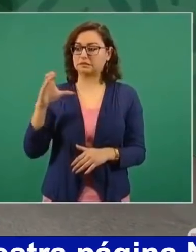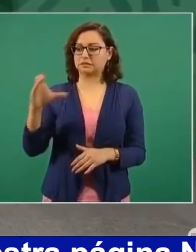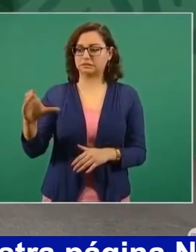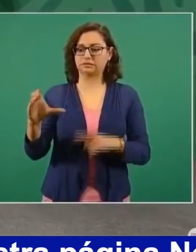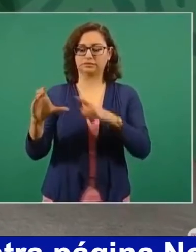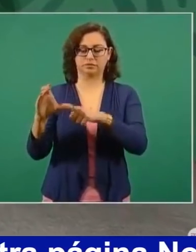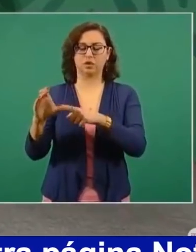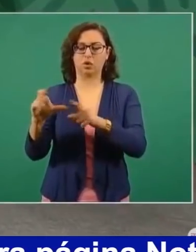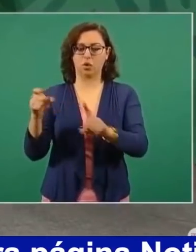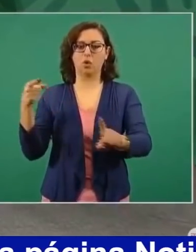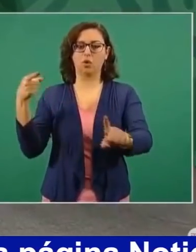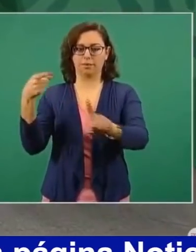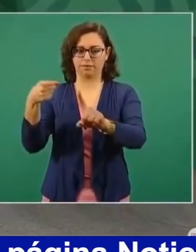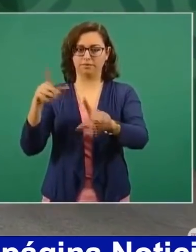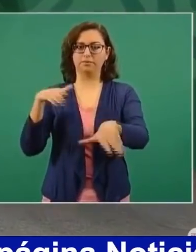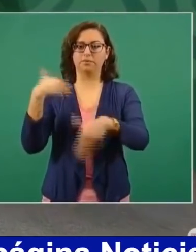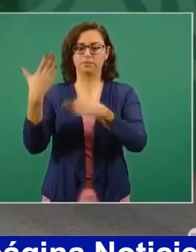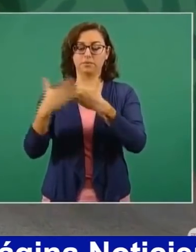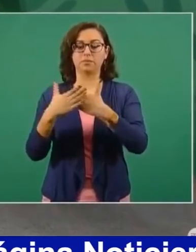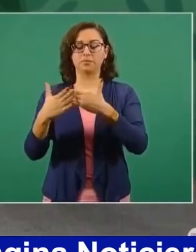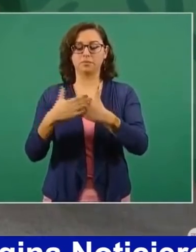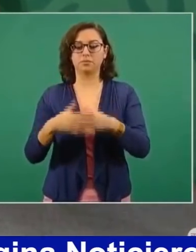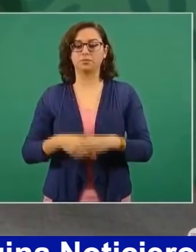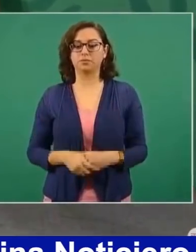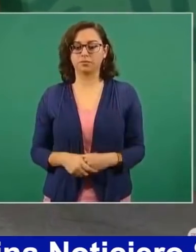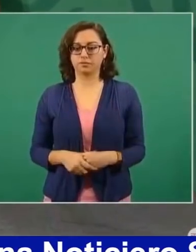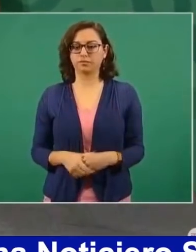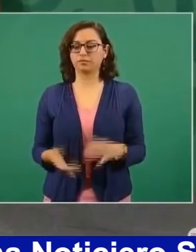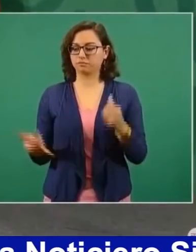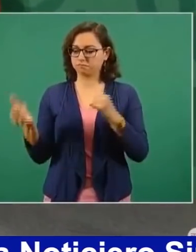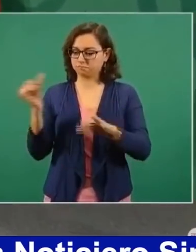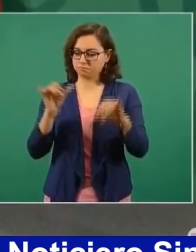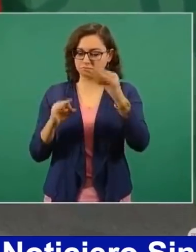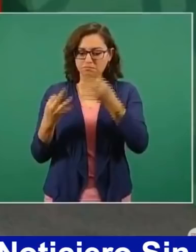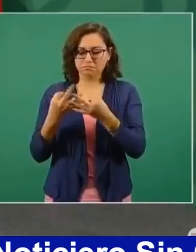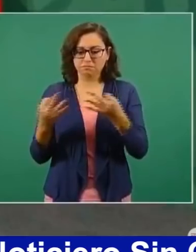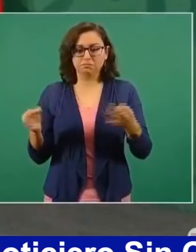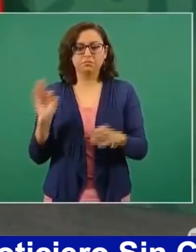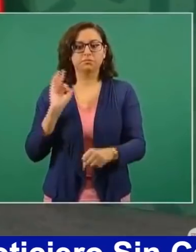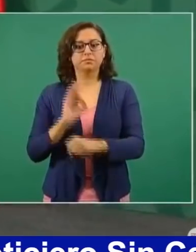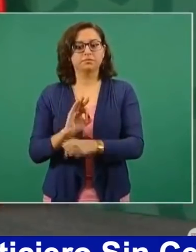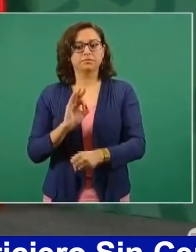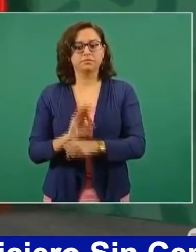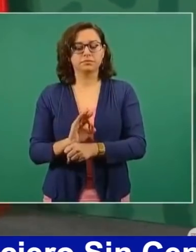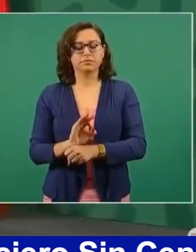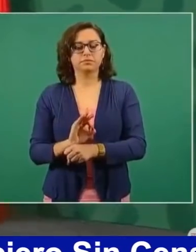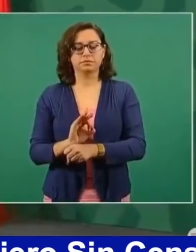va a tener ese destino. ¿Para fertilizantes, presidente? Para fertilizantes, para